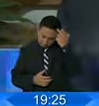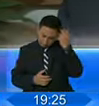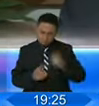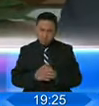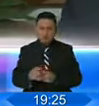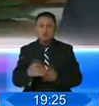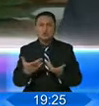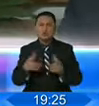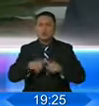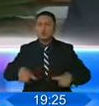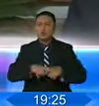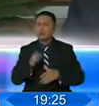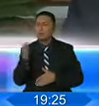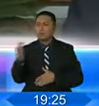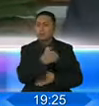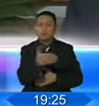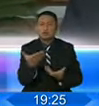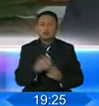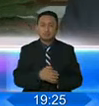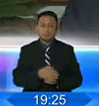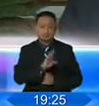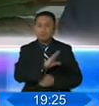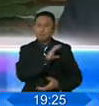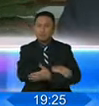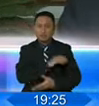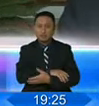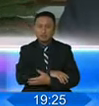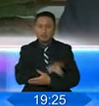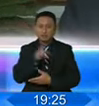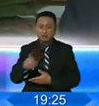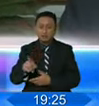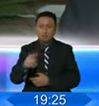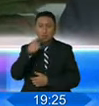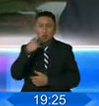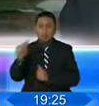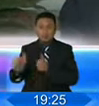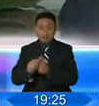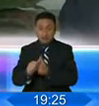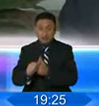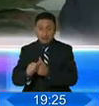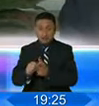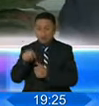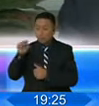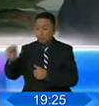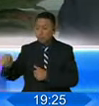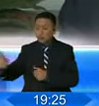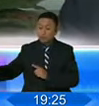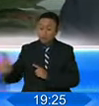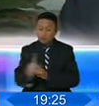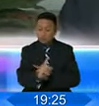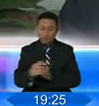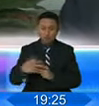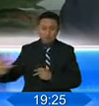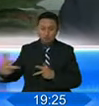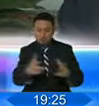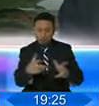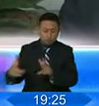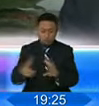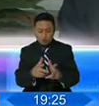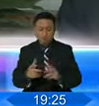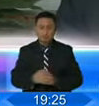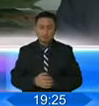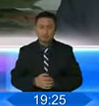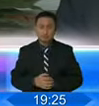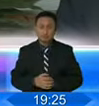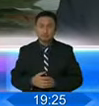ir. Y la plataforma va a ser la magia, o sea, la va a conectar a los conductores que están cerca de esta persona, los más cercanos posible, y